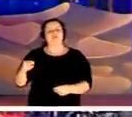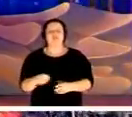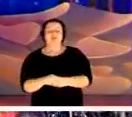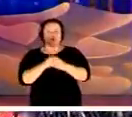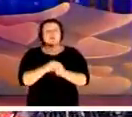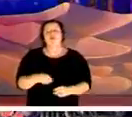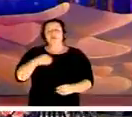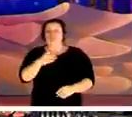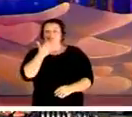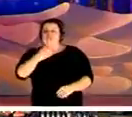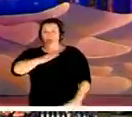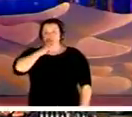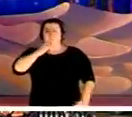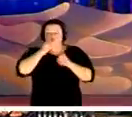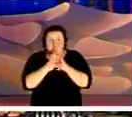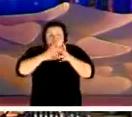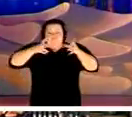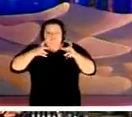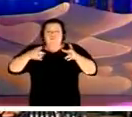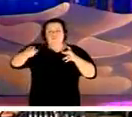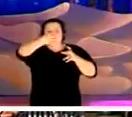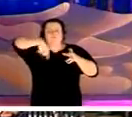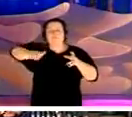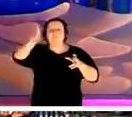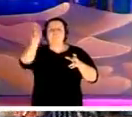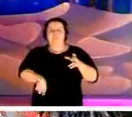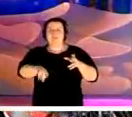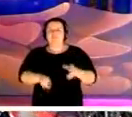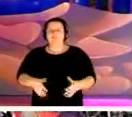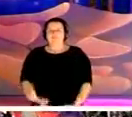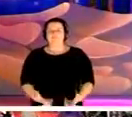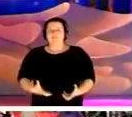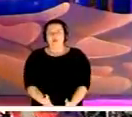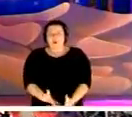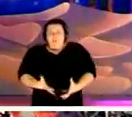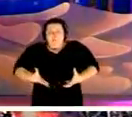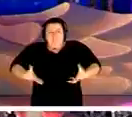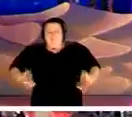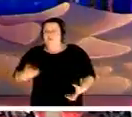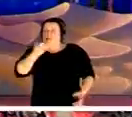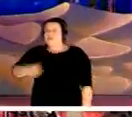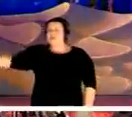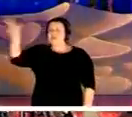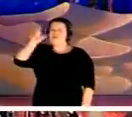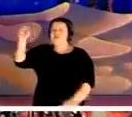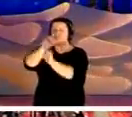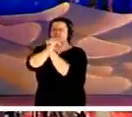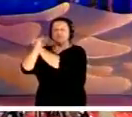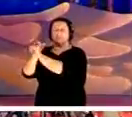Pasa con nosotros, siempre en muchas ocasiones se nos hincha la pelota cuando escuchamos a los